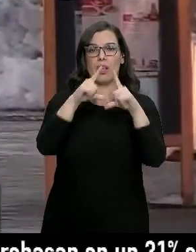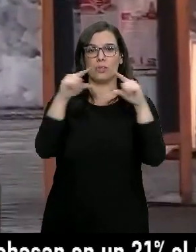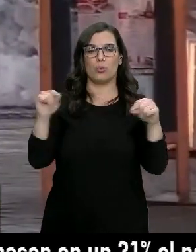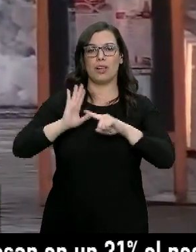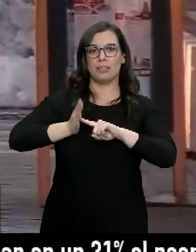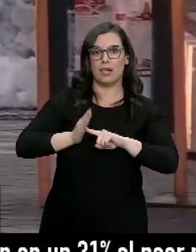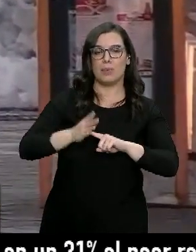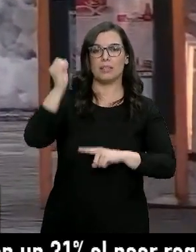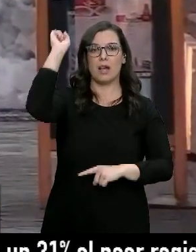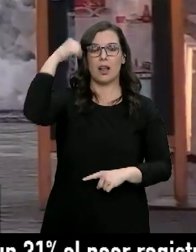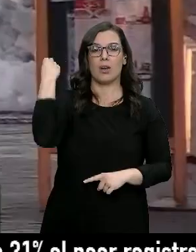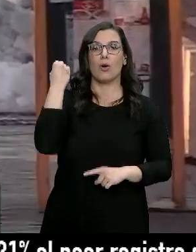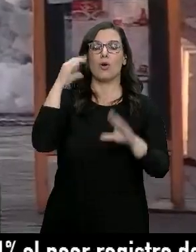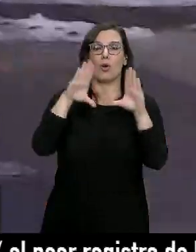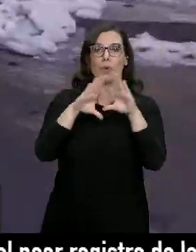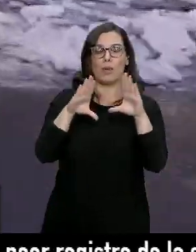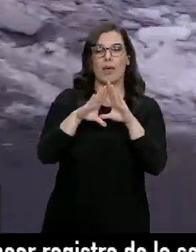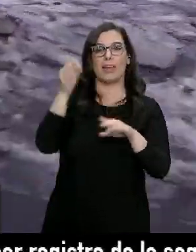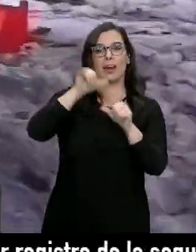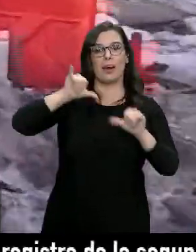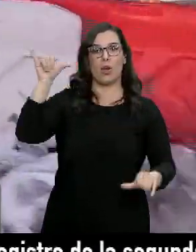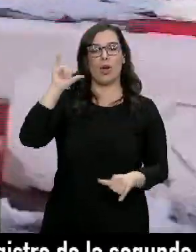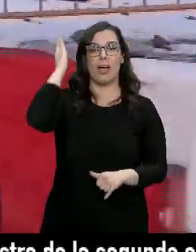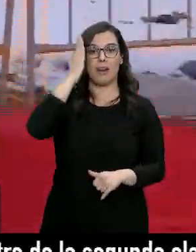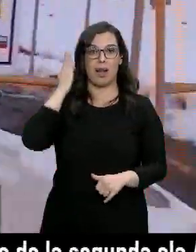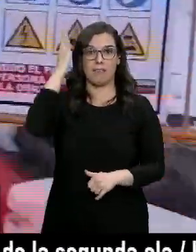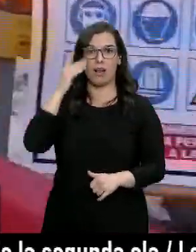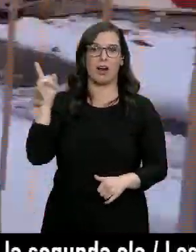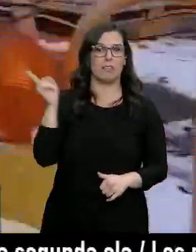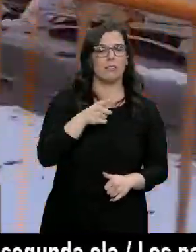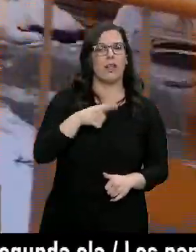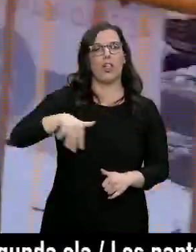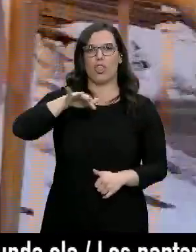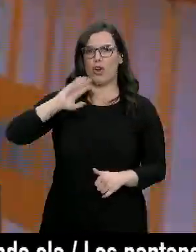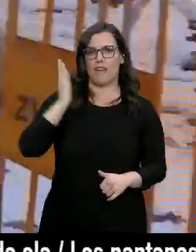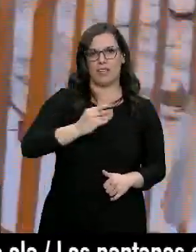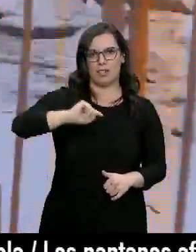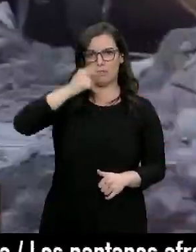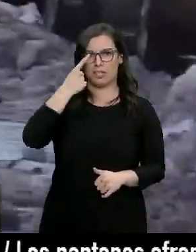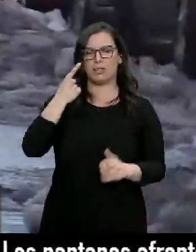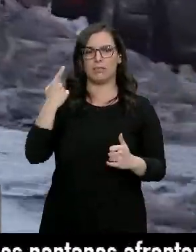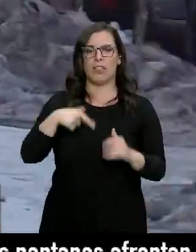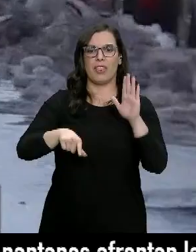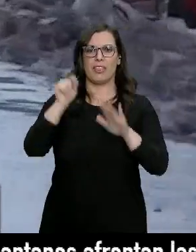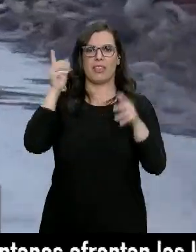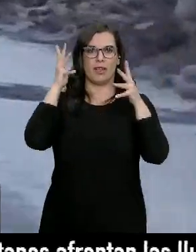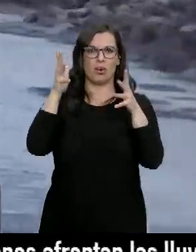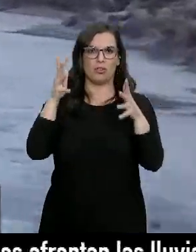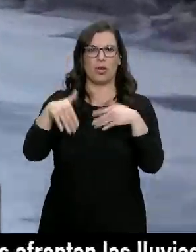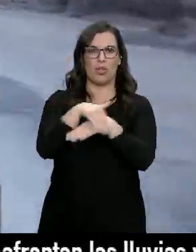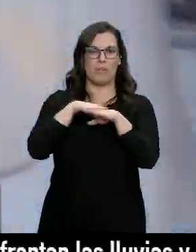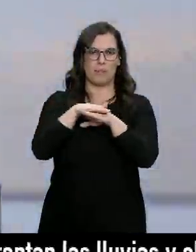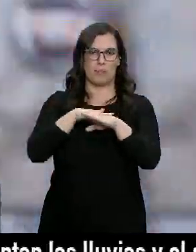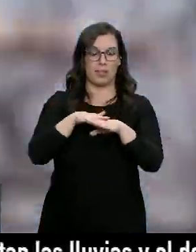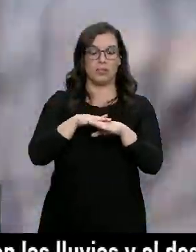Castilla-La Mancha, Aragón, la Comunidad de Madrid, La Rioja y Navarra son las zonas más afectadas. Así lo ha decidido el Consejo de